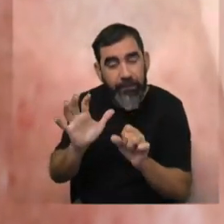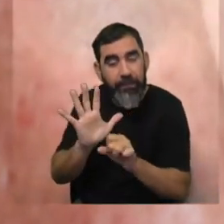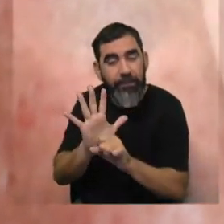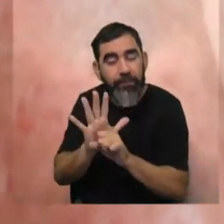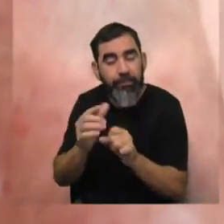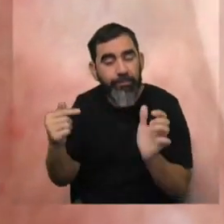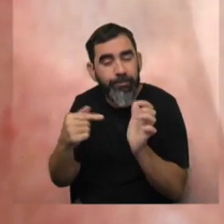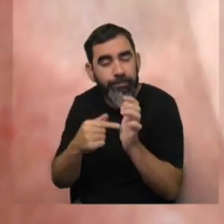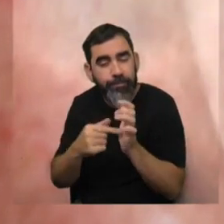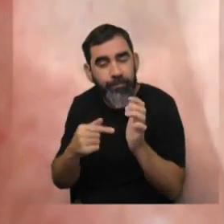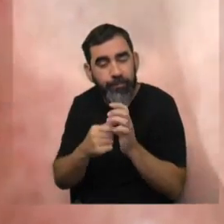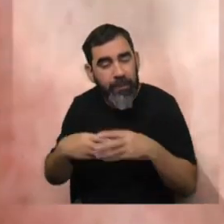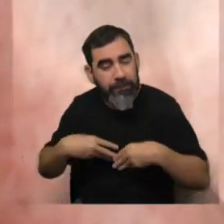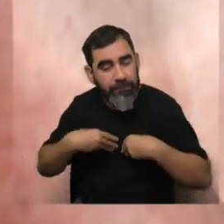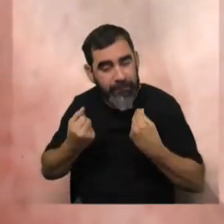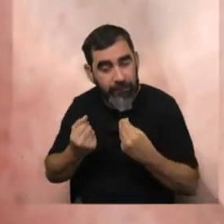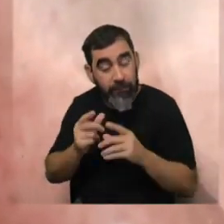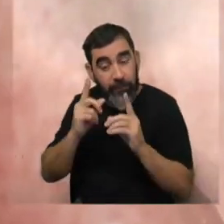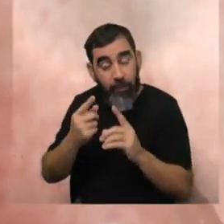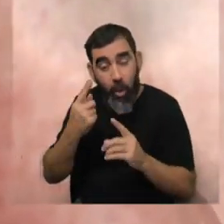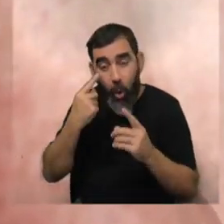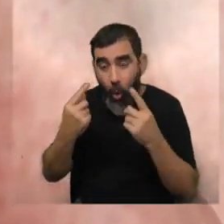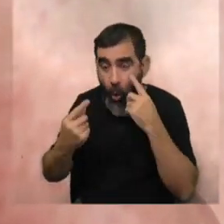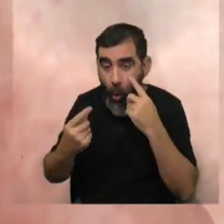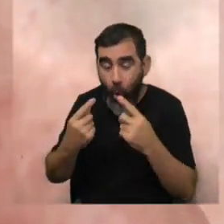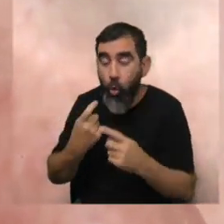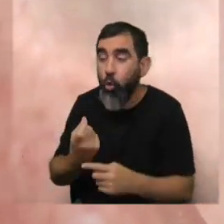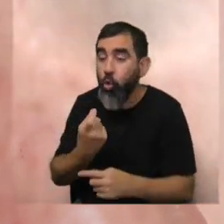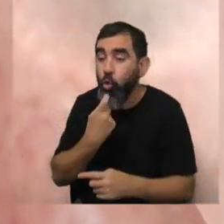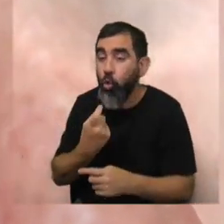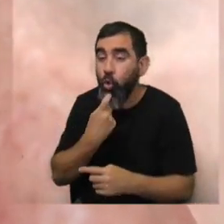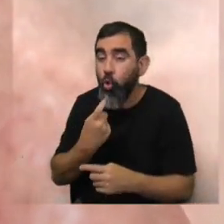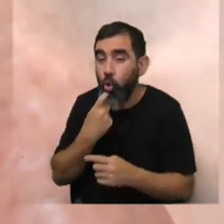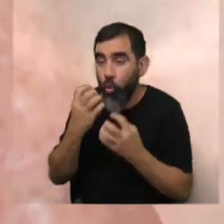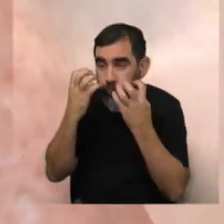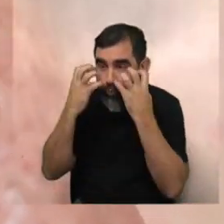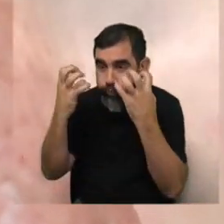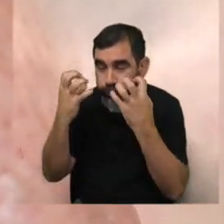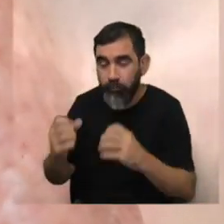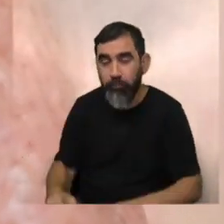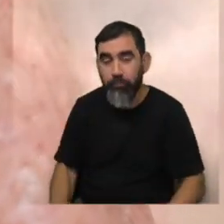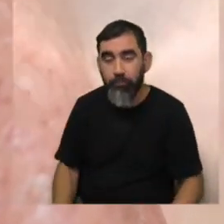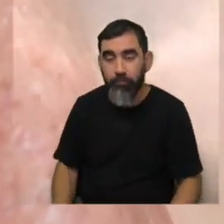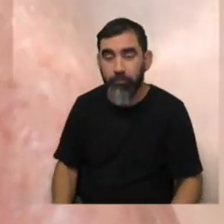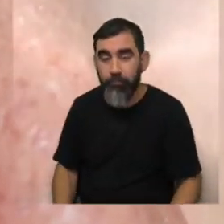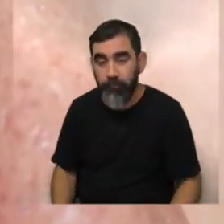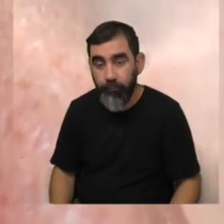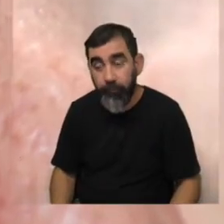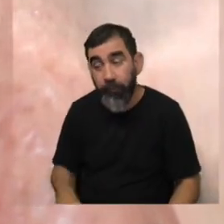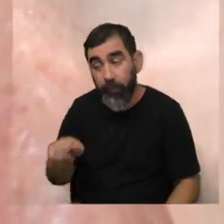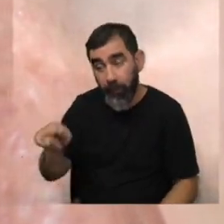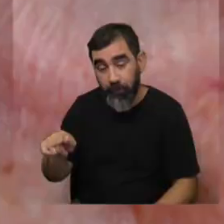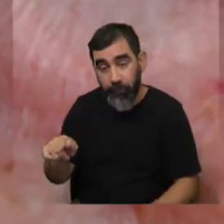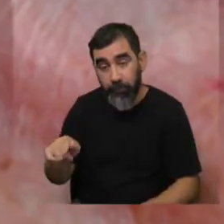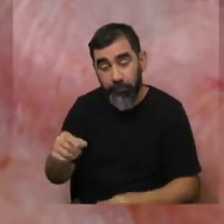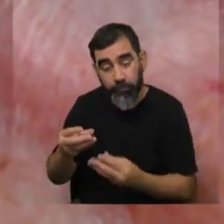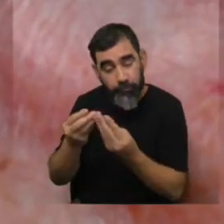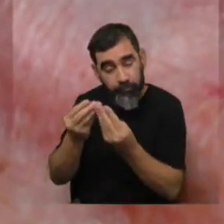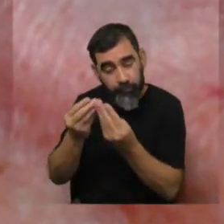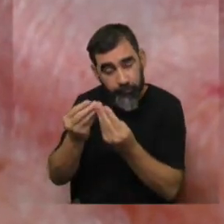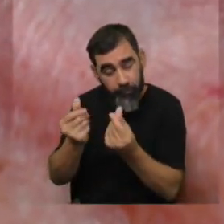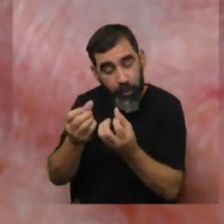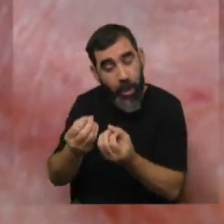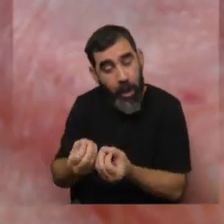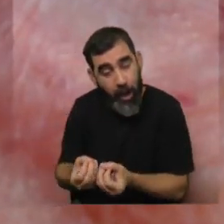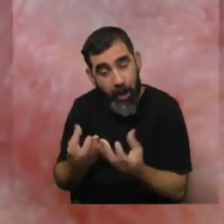ese momento, a la vez que sus ojos se empiezan a poner rojos por inflamación. Entonces, eso es todo un degradé en gravedad